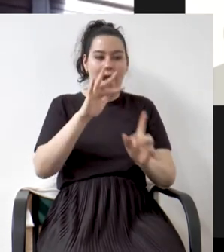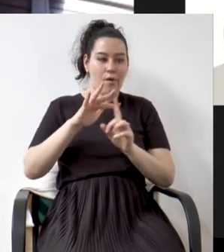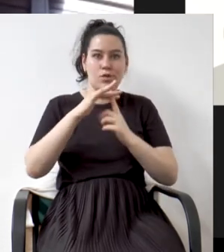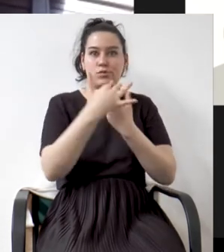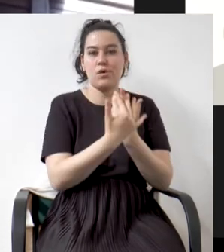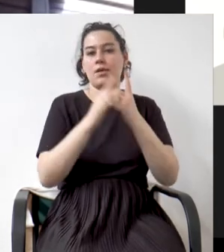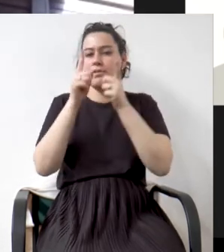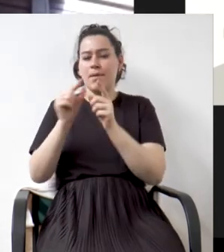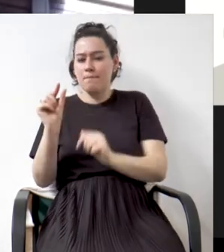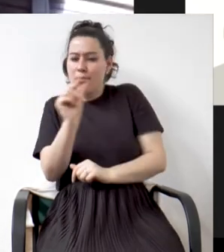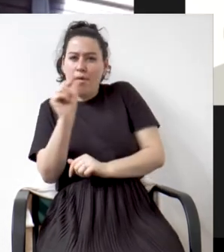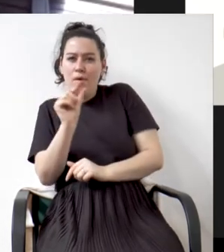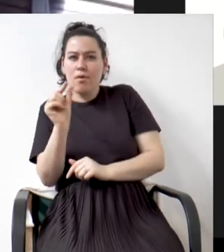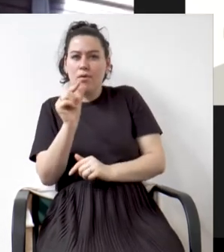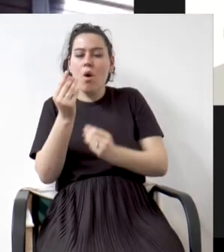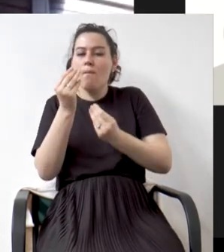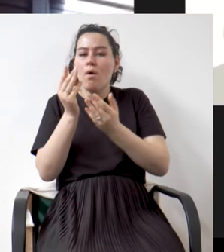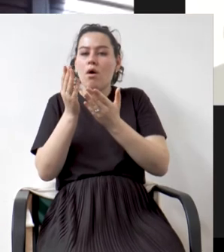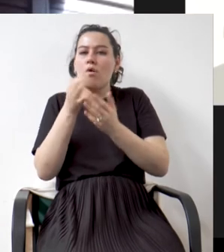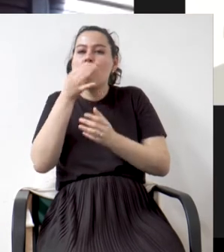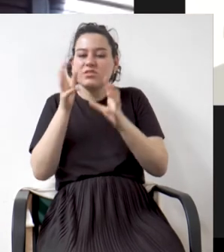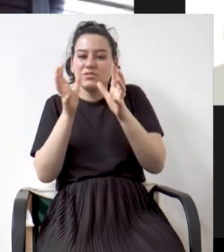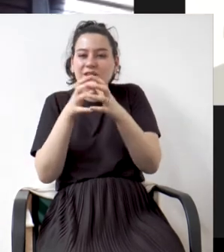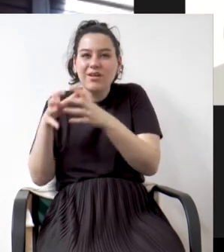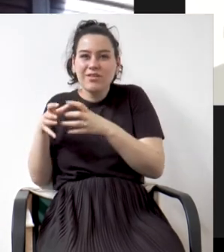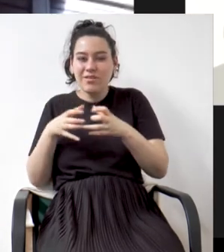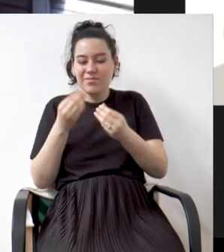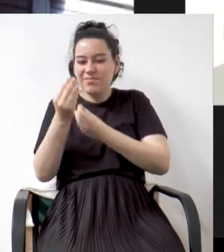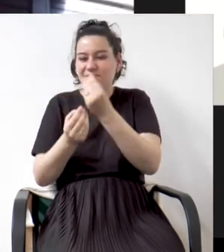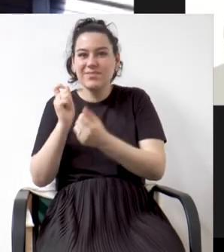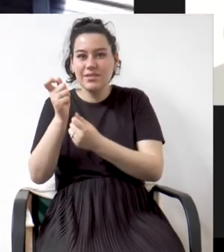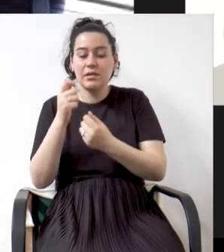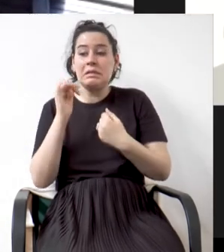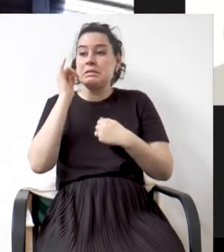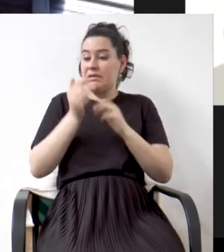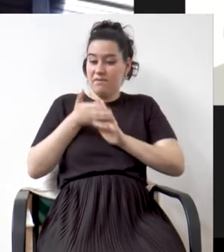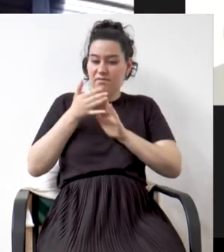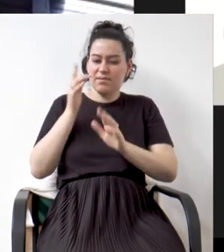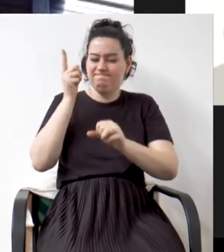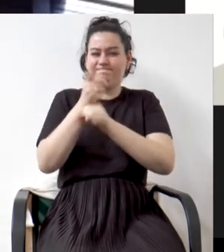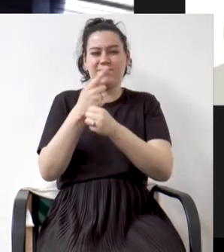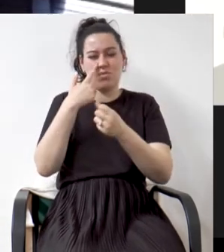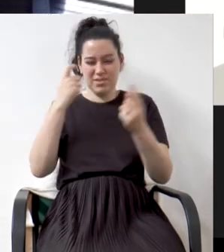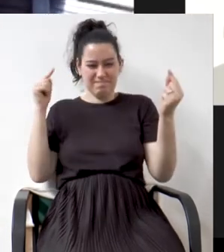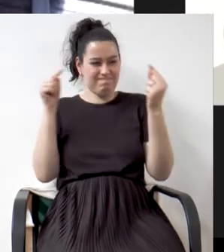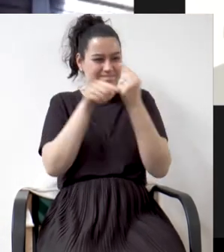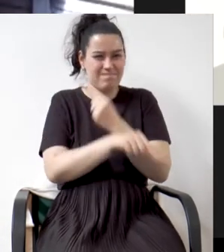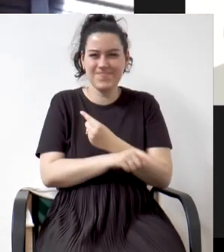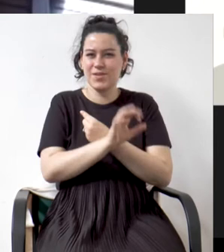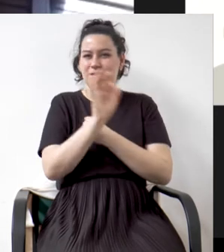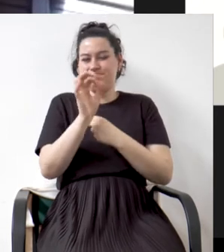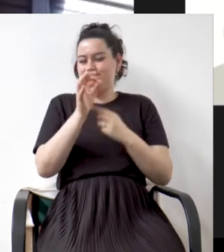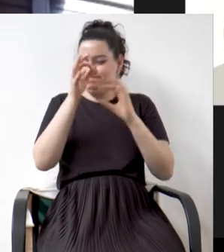contextuales hasta las pequeñas decisiones de los consejos. Si uno cuando va a tomar una decisión no le encuentra el sentido o le parece